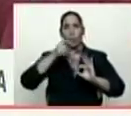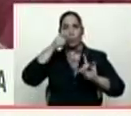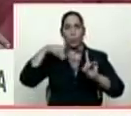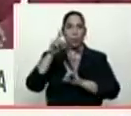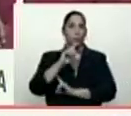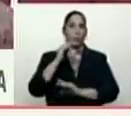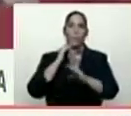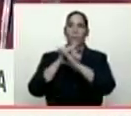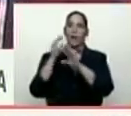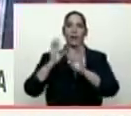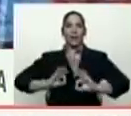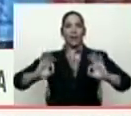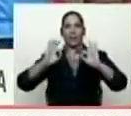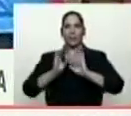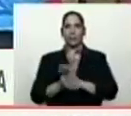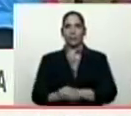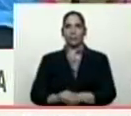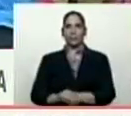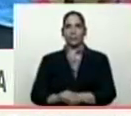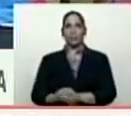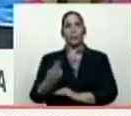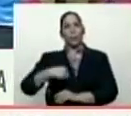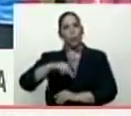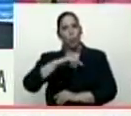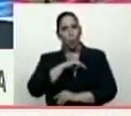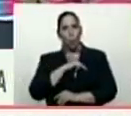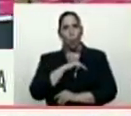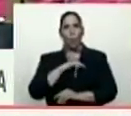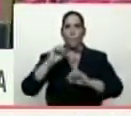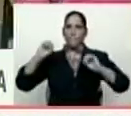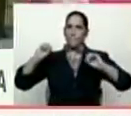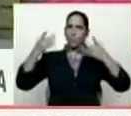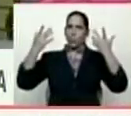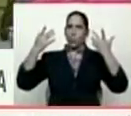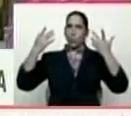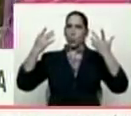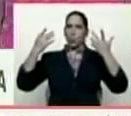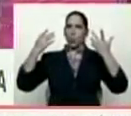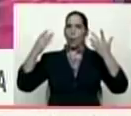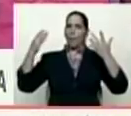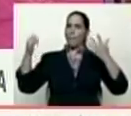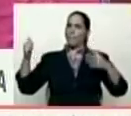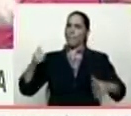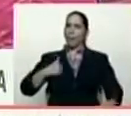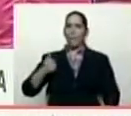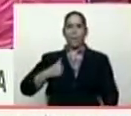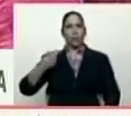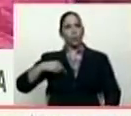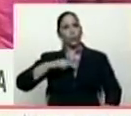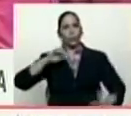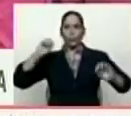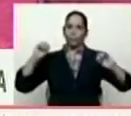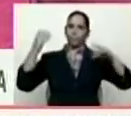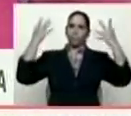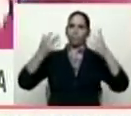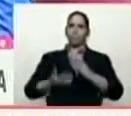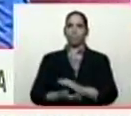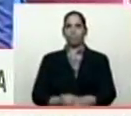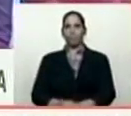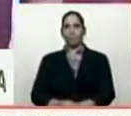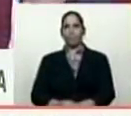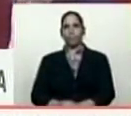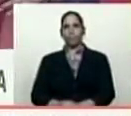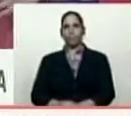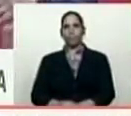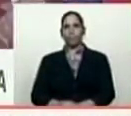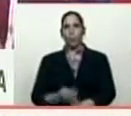no lo para nadie. Nosotros venceremos, pase lo que pase, nosotros venceremos.